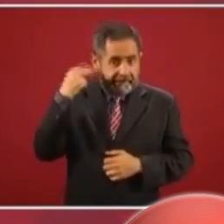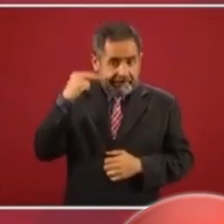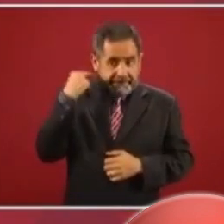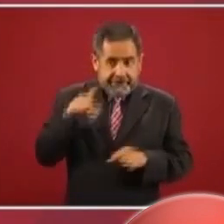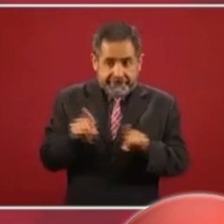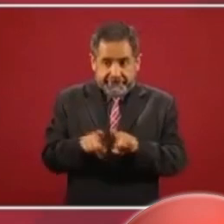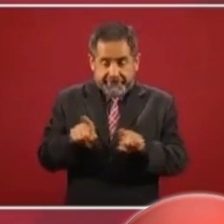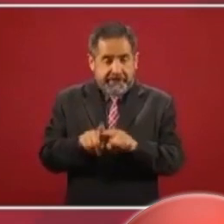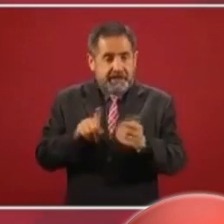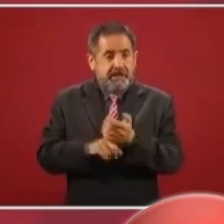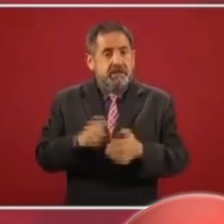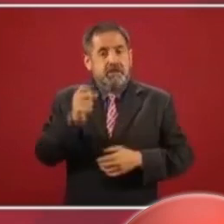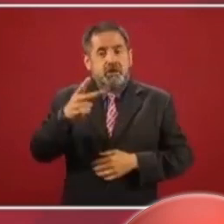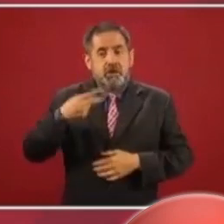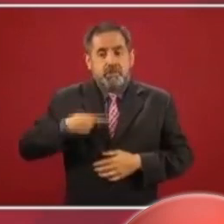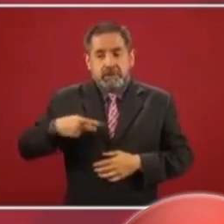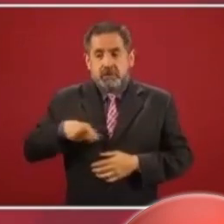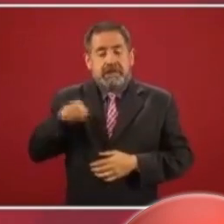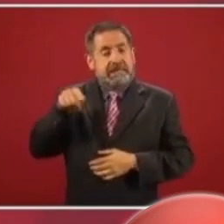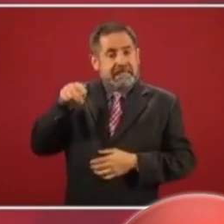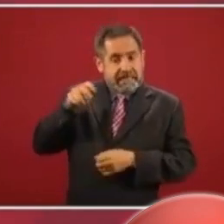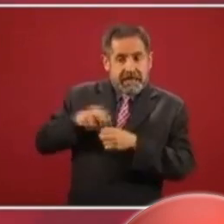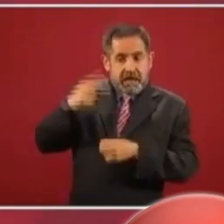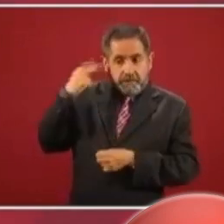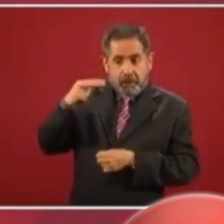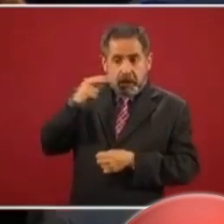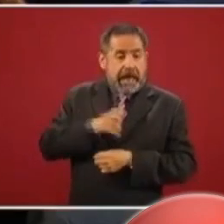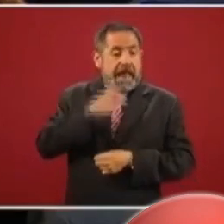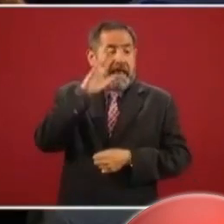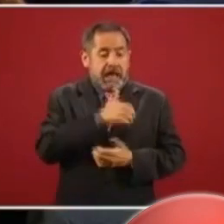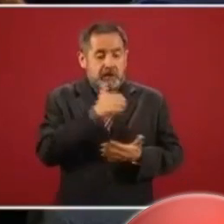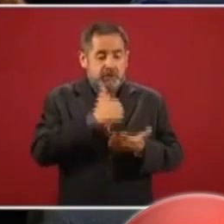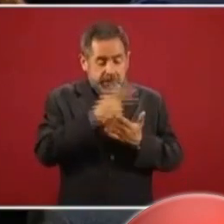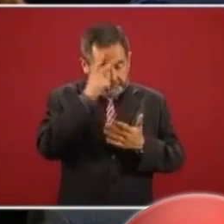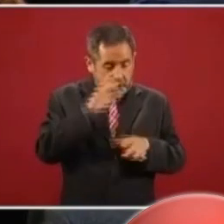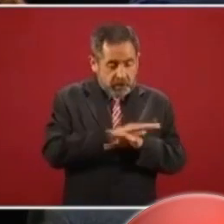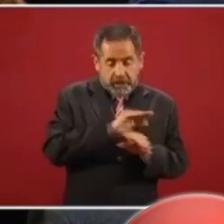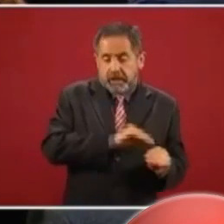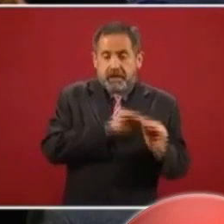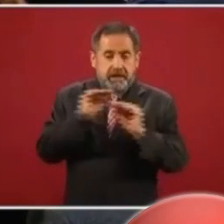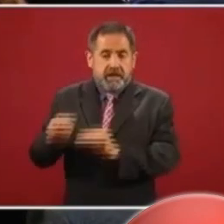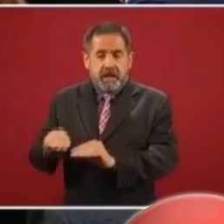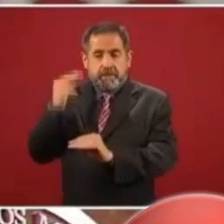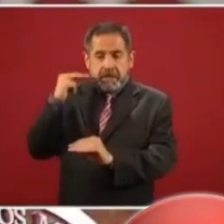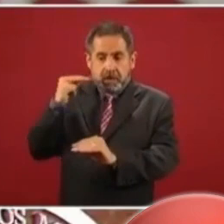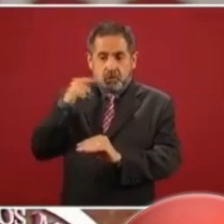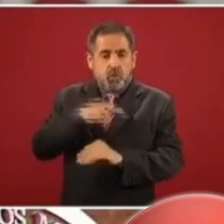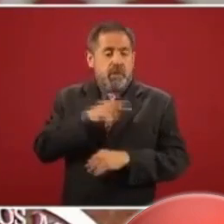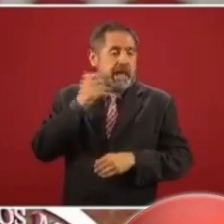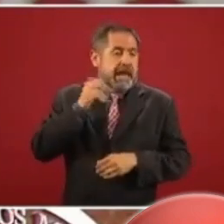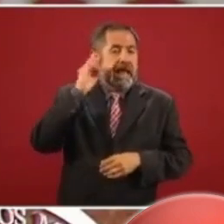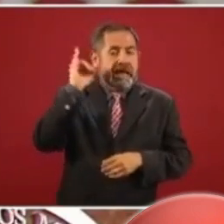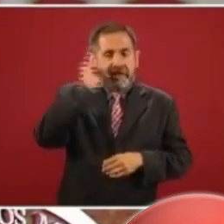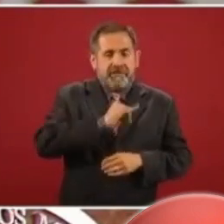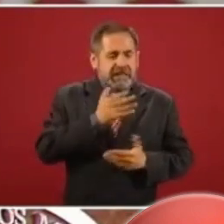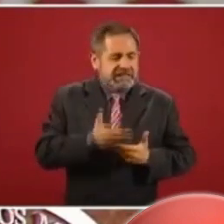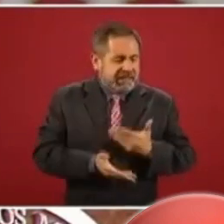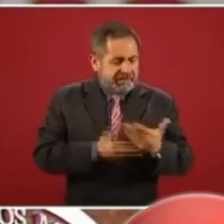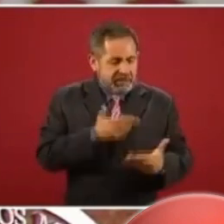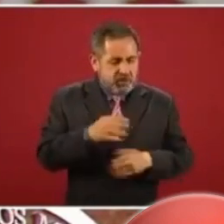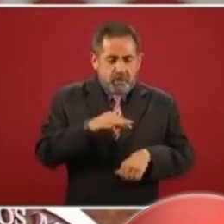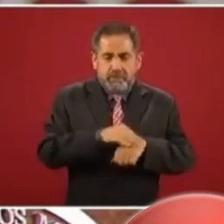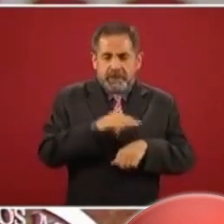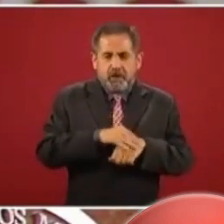dos personas que asistirán ahí eran aquí de la Ciudad de México. Una había sido jefa de servicios